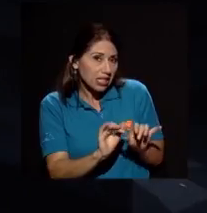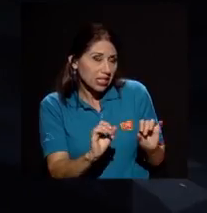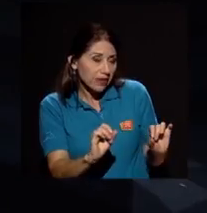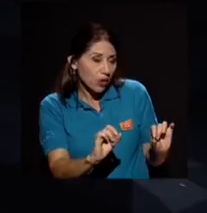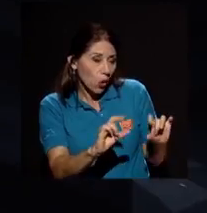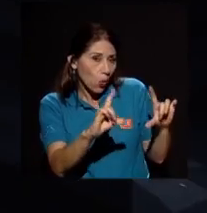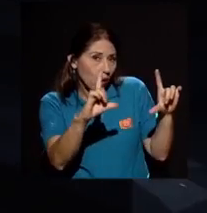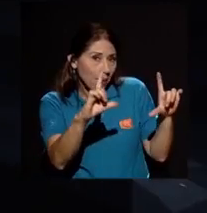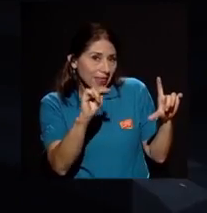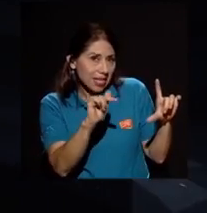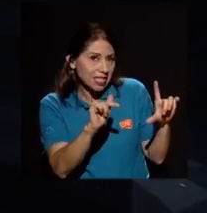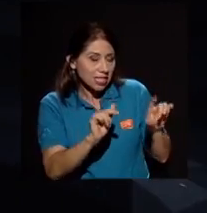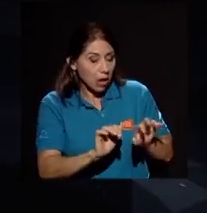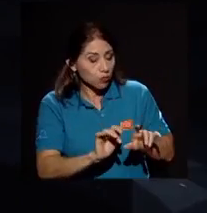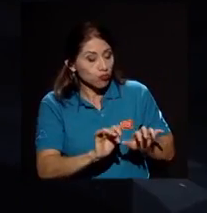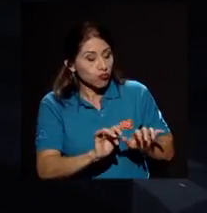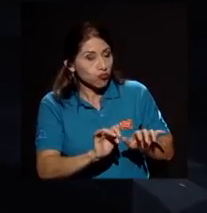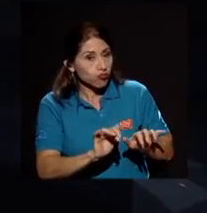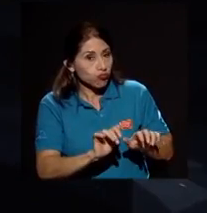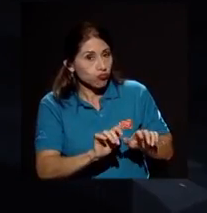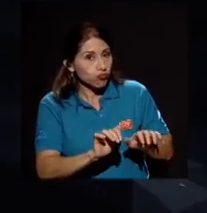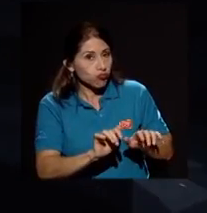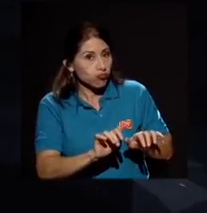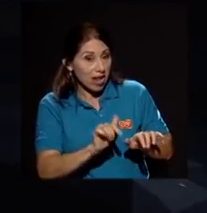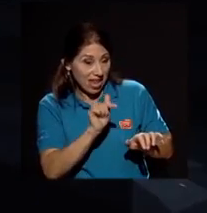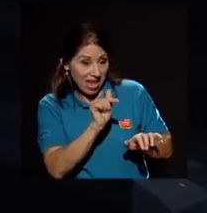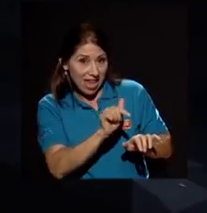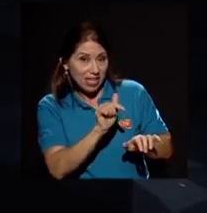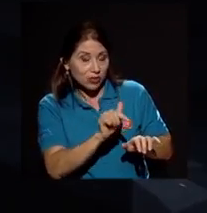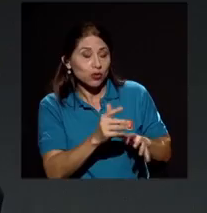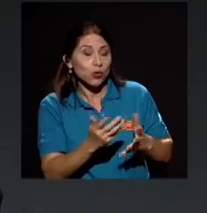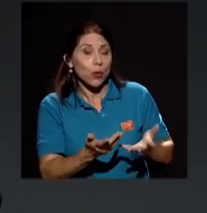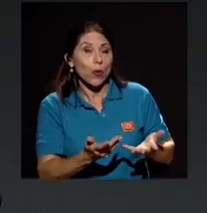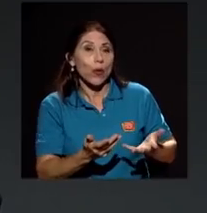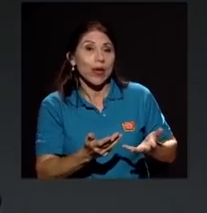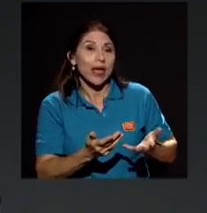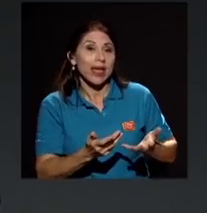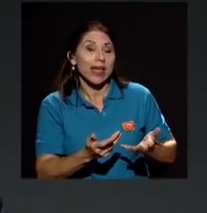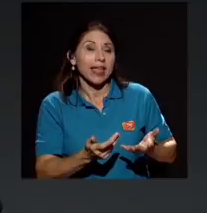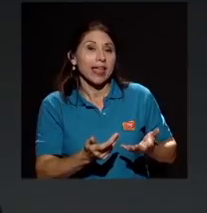con la que nosotros enfrentamos eso de que